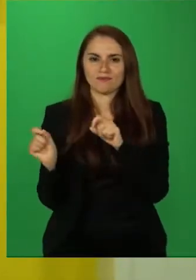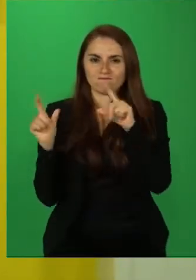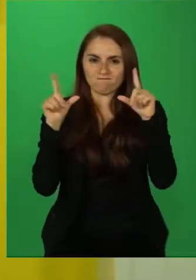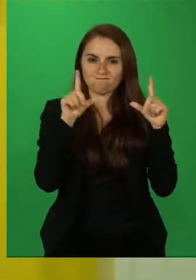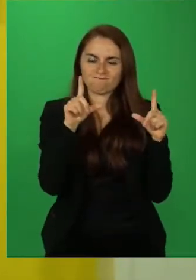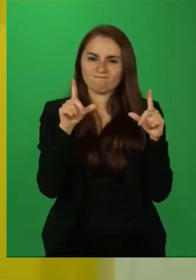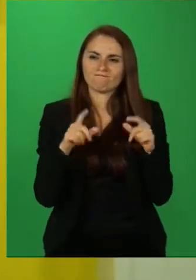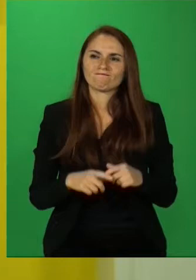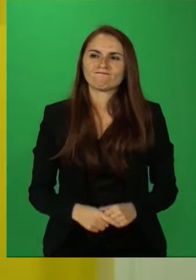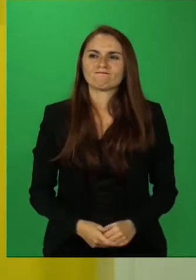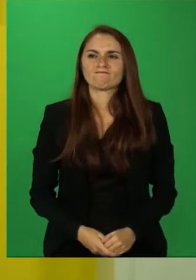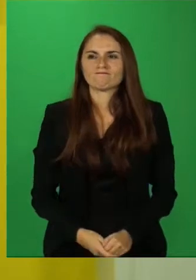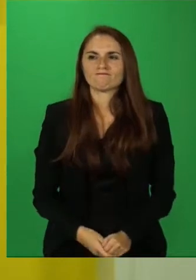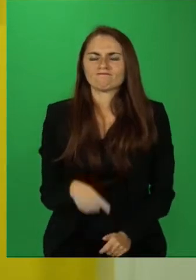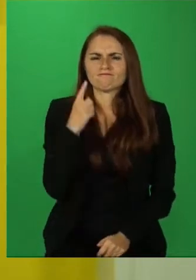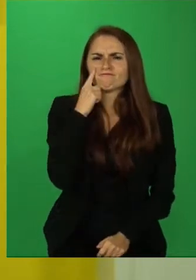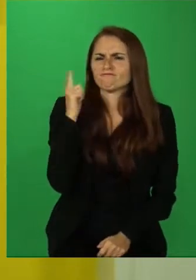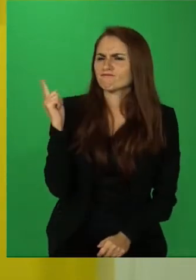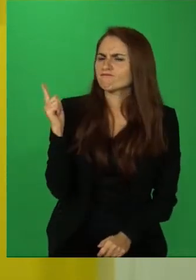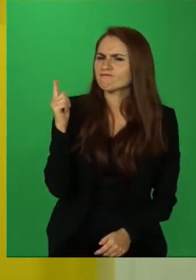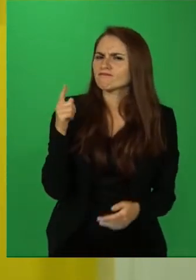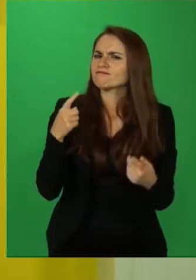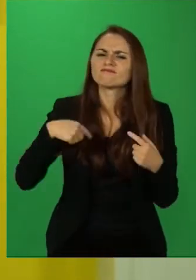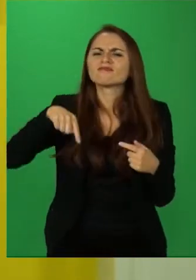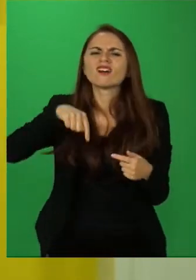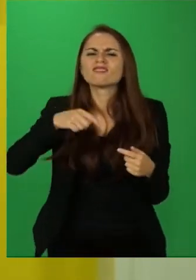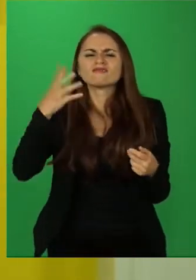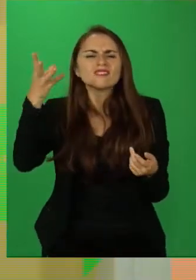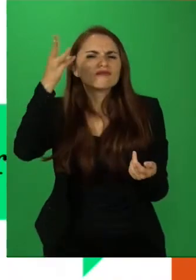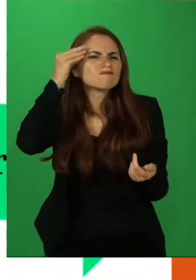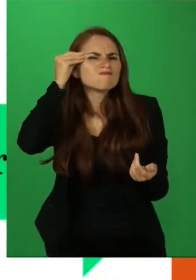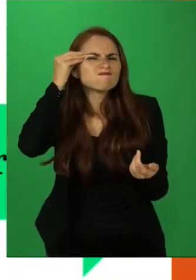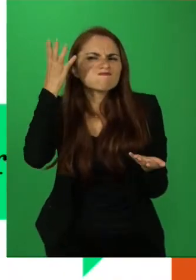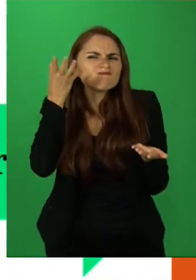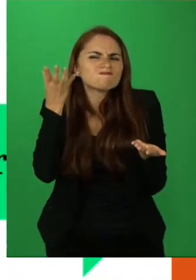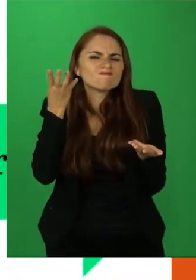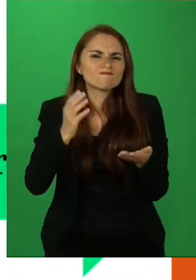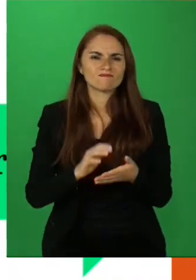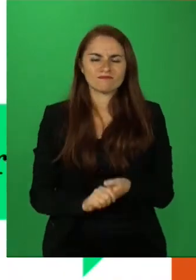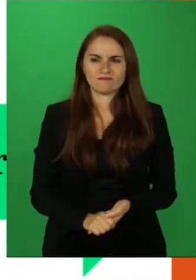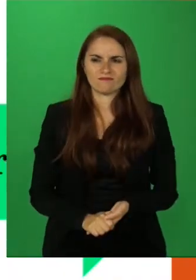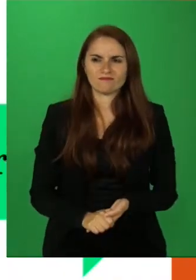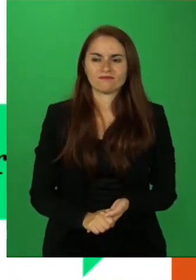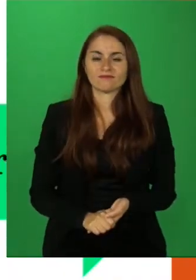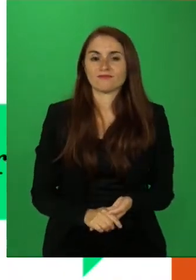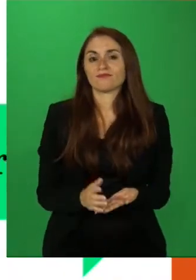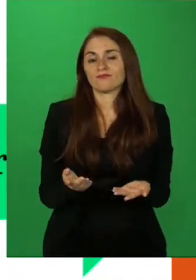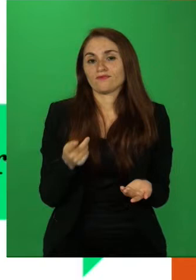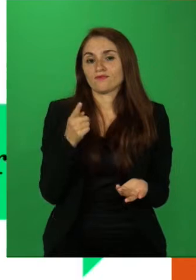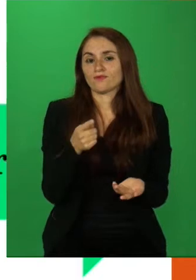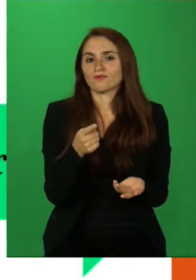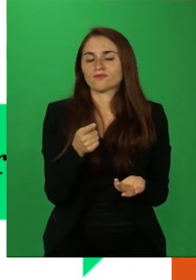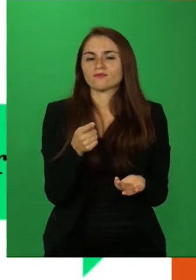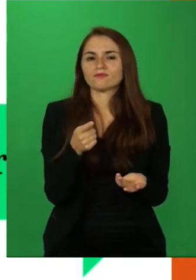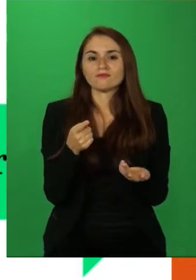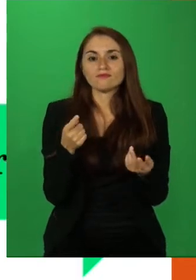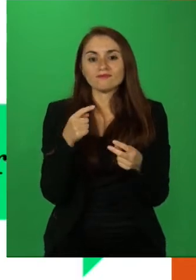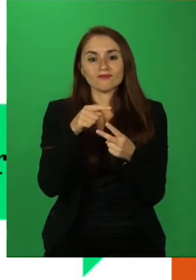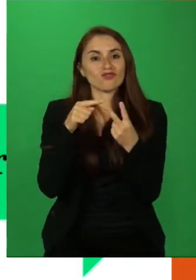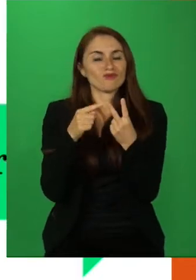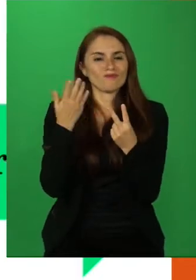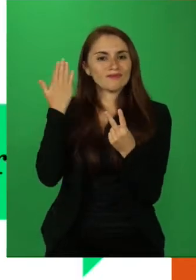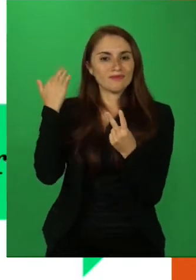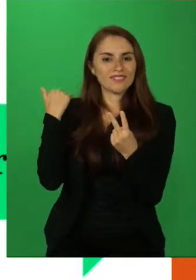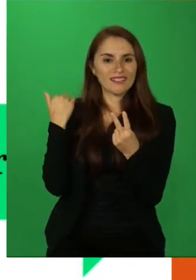diapositiva. ¿Hacia dónde vamos? Me imagino que es la pregunta que te haces, dado que ya hemos tenido 2